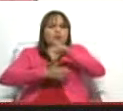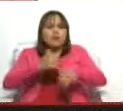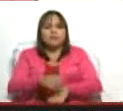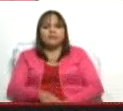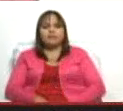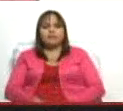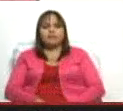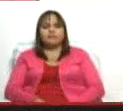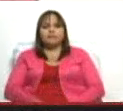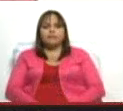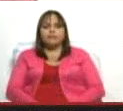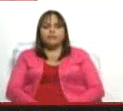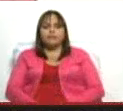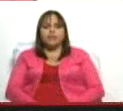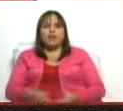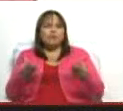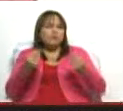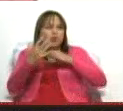En mil vagabunderías.